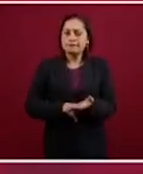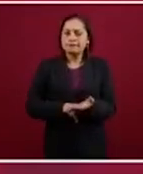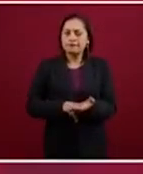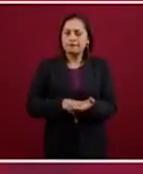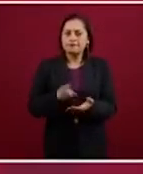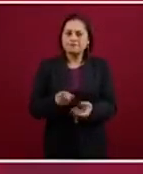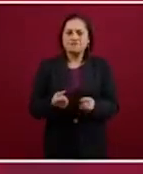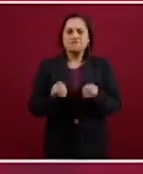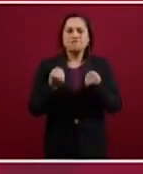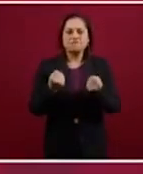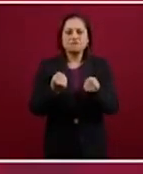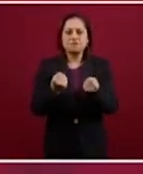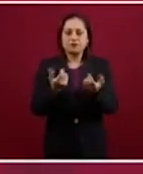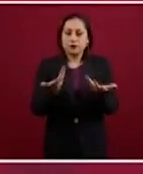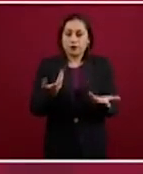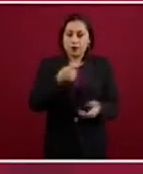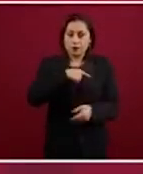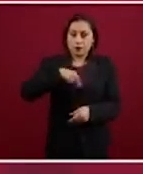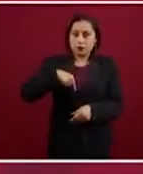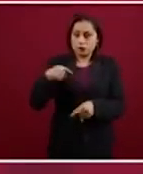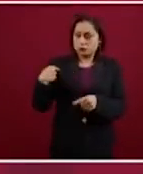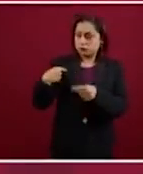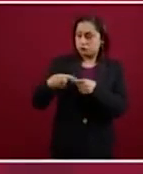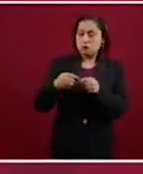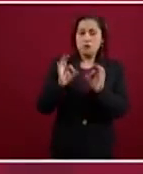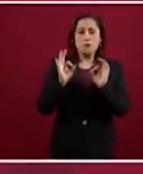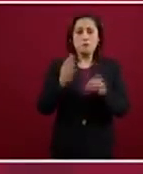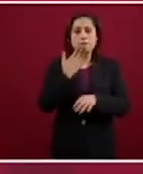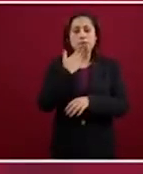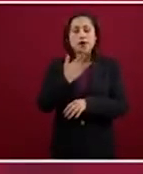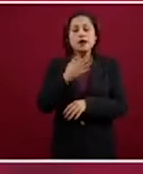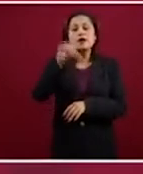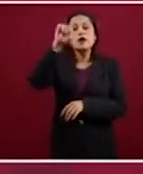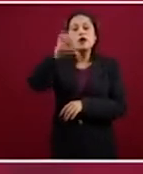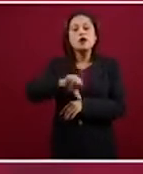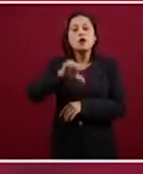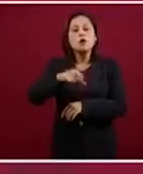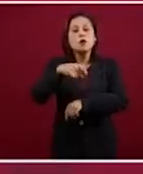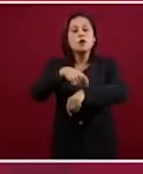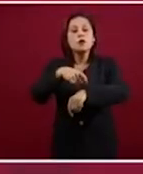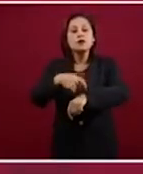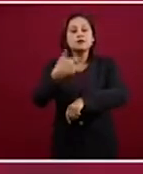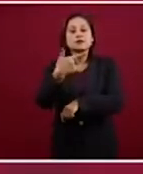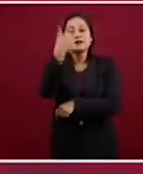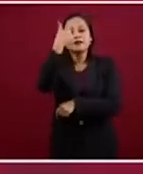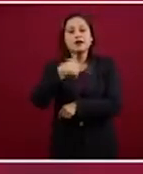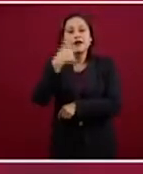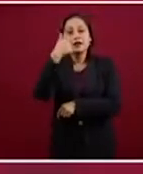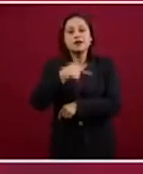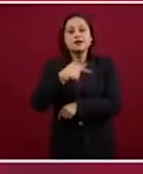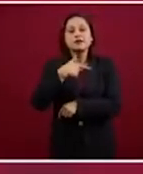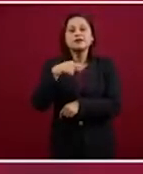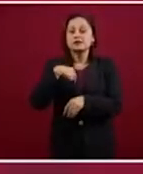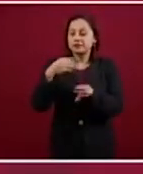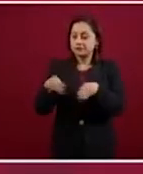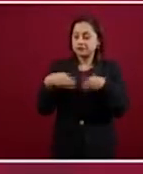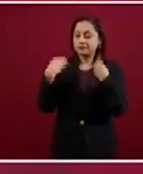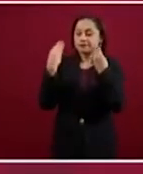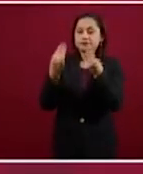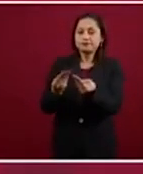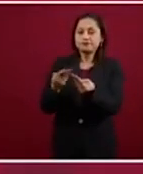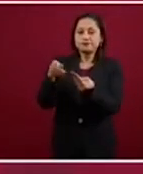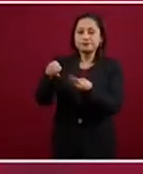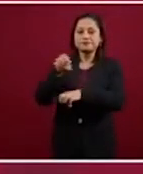hoy a las 7 de la noche le entrego a la editorial mi